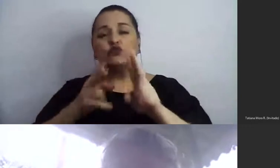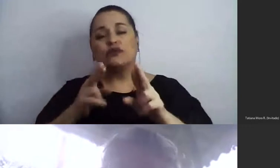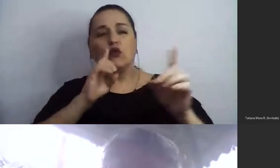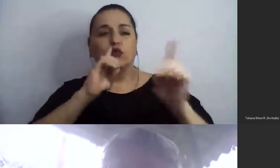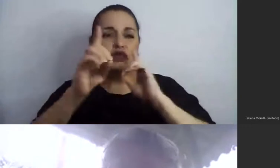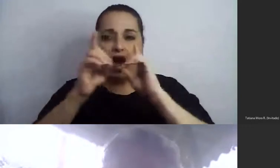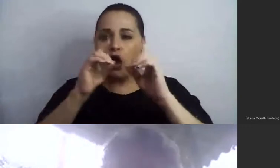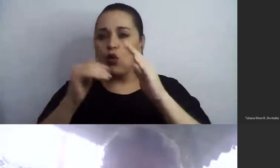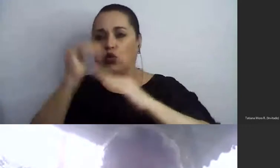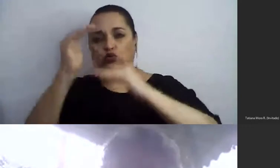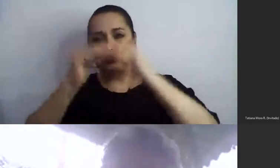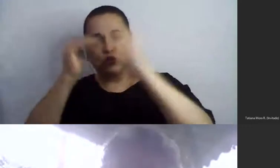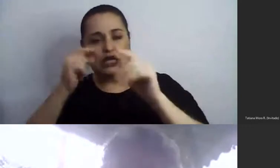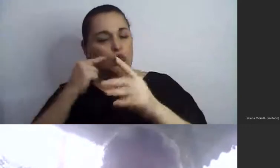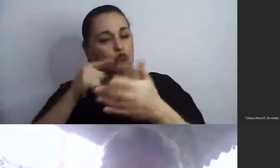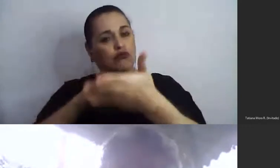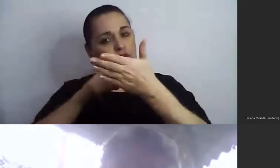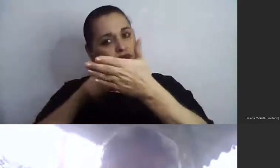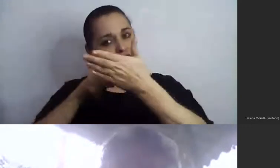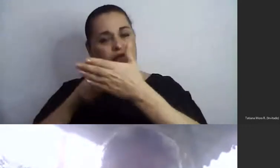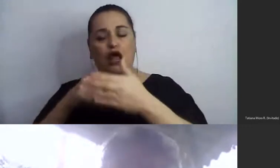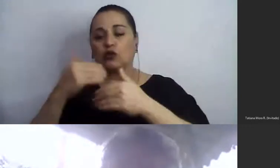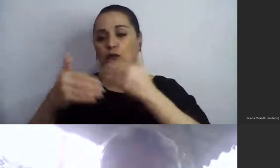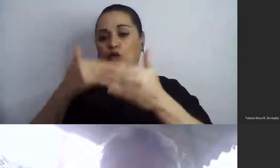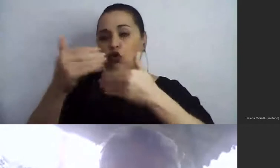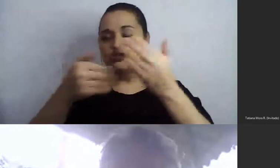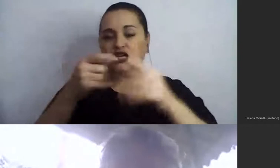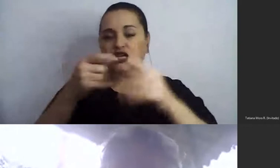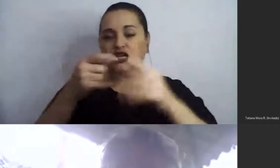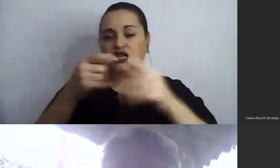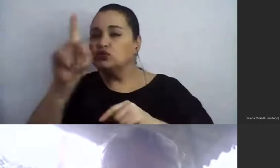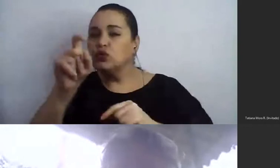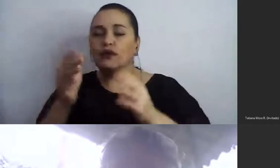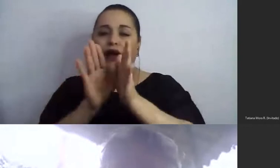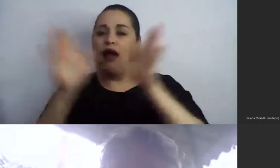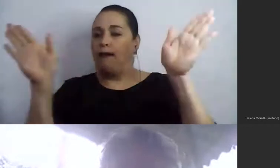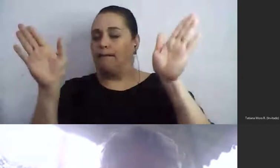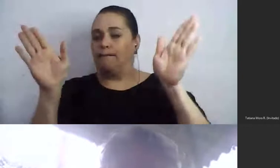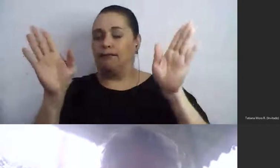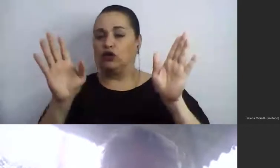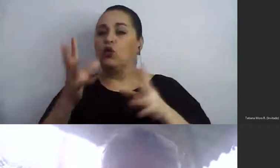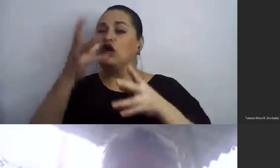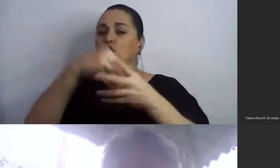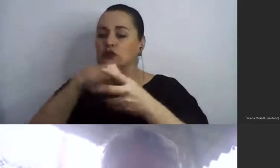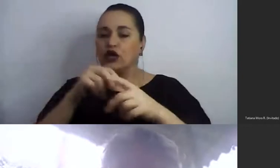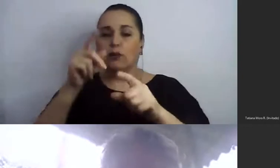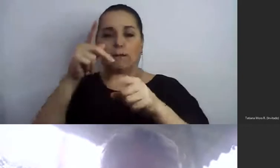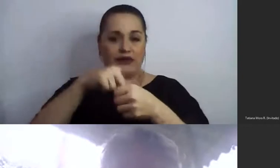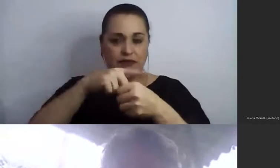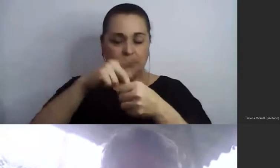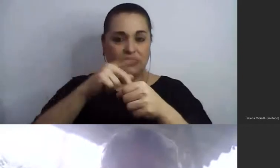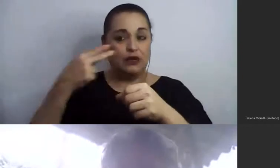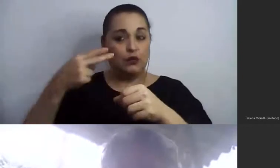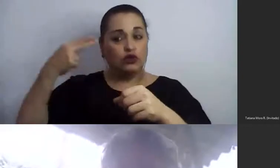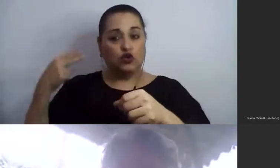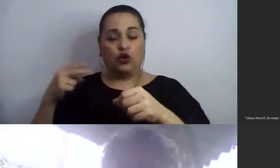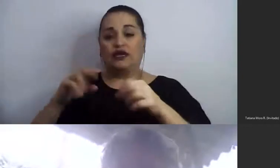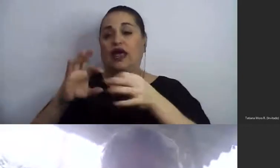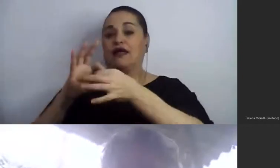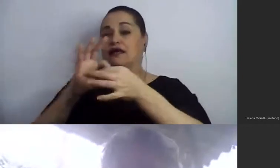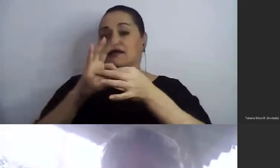constructivo representando uno de los procesos de consulta más amplio incluyente y participativo de la historia de las Naciones